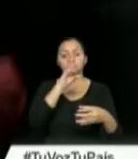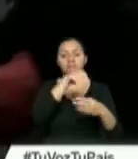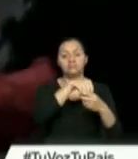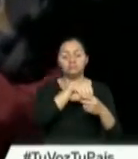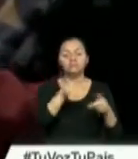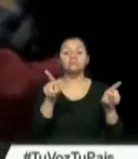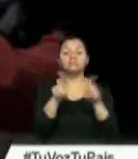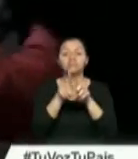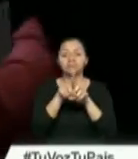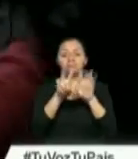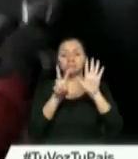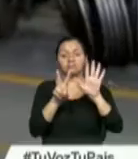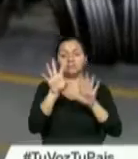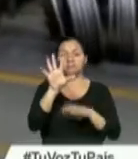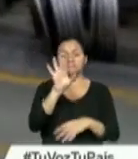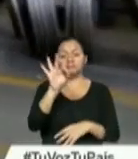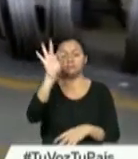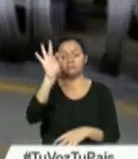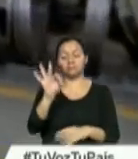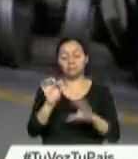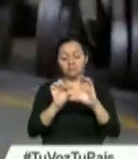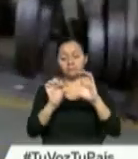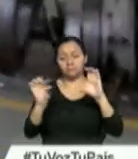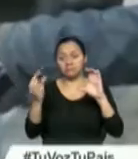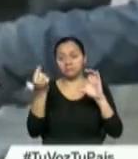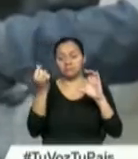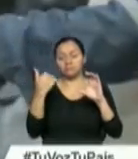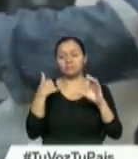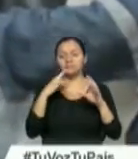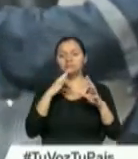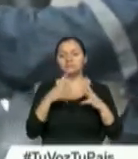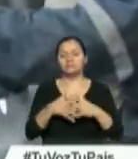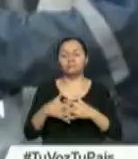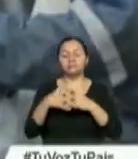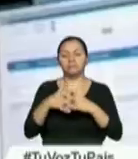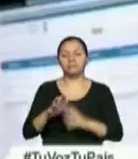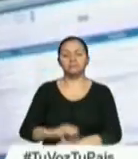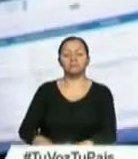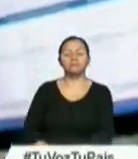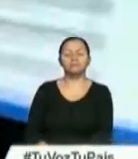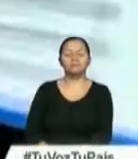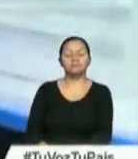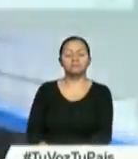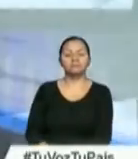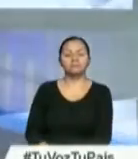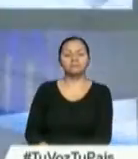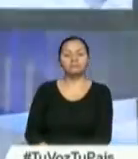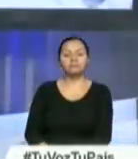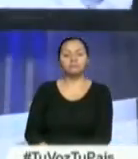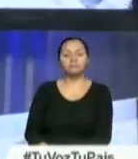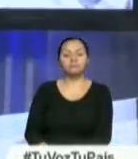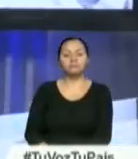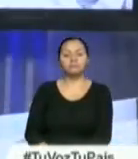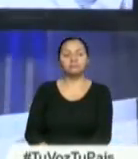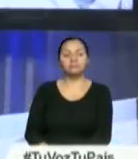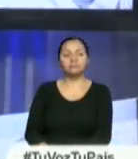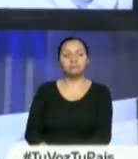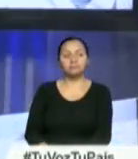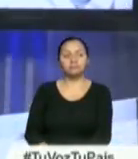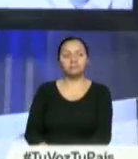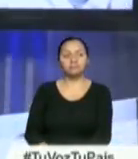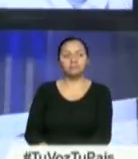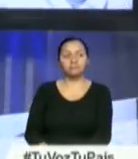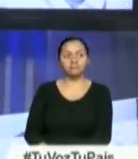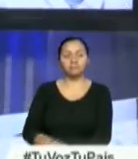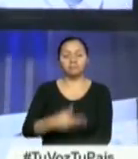del 75% de ese monto se encuentra en Estados Unidos. Caterine Morejón, Noticiero Ciudadano. El